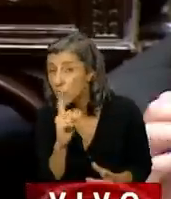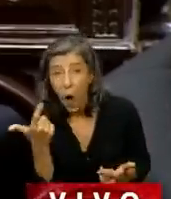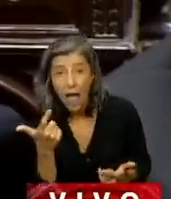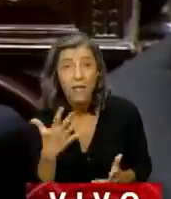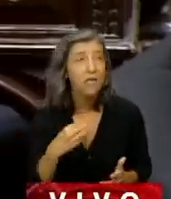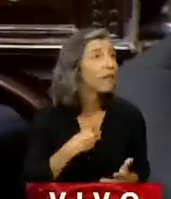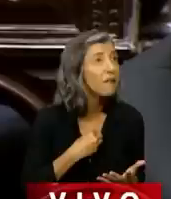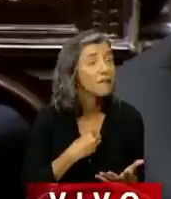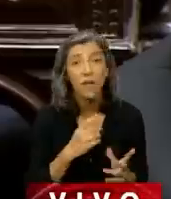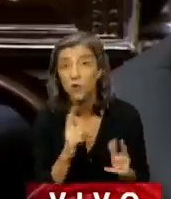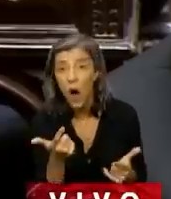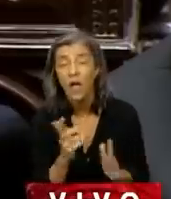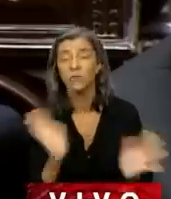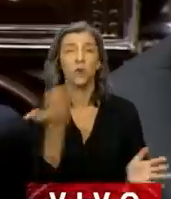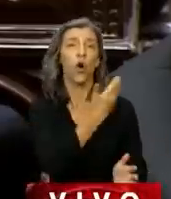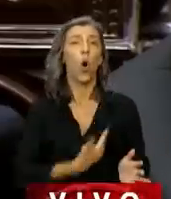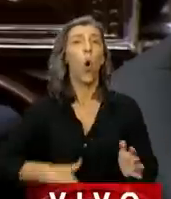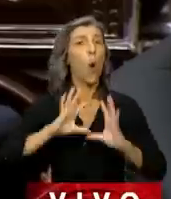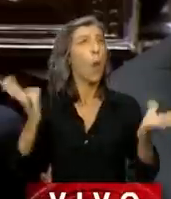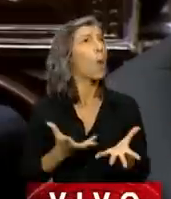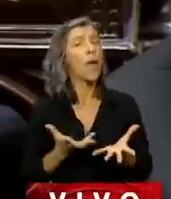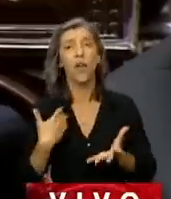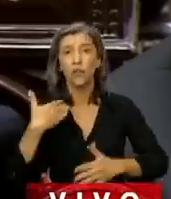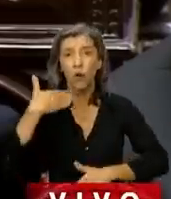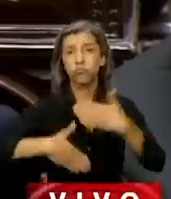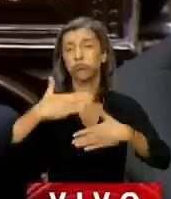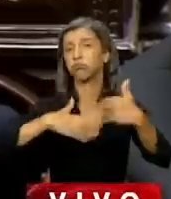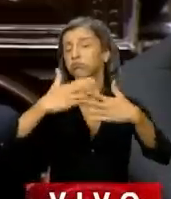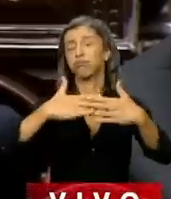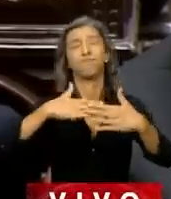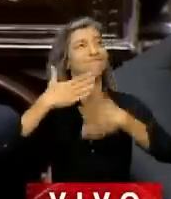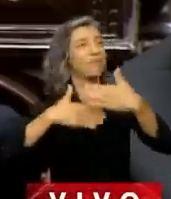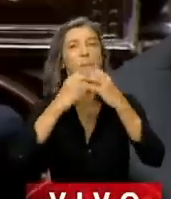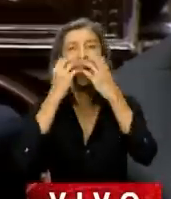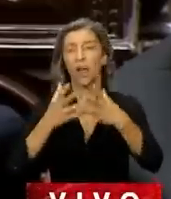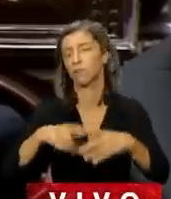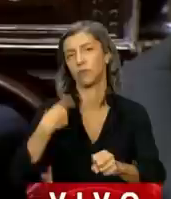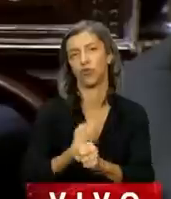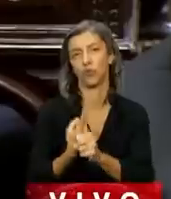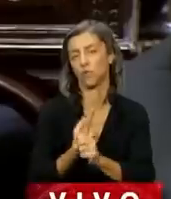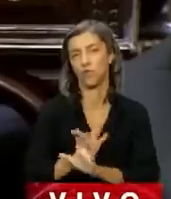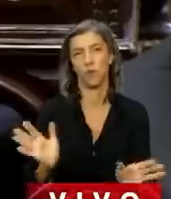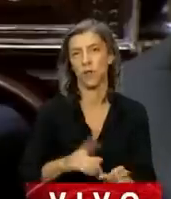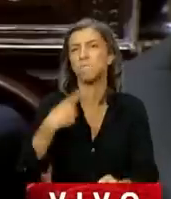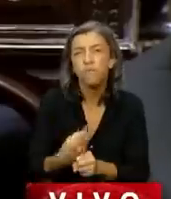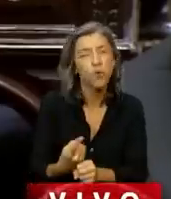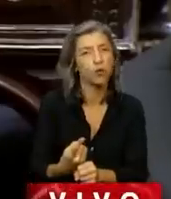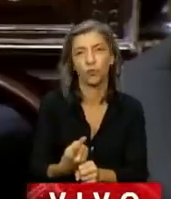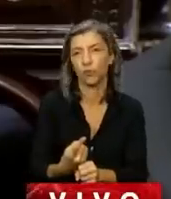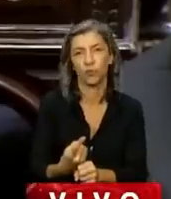pueda construir un proyecto que lleve hacia adelante. Demasiada incertidumbre,